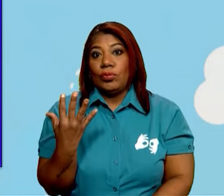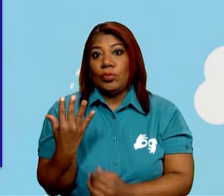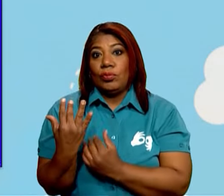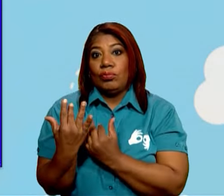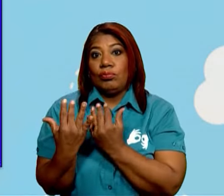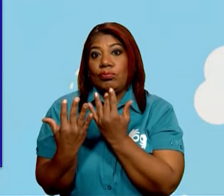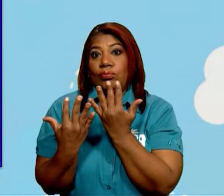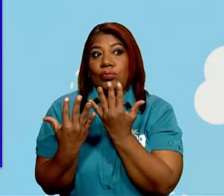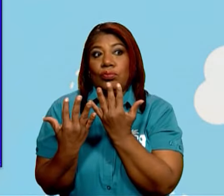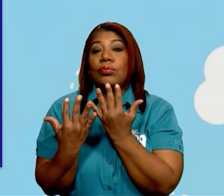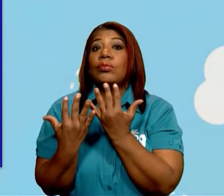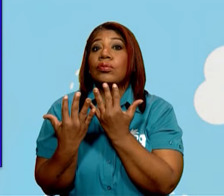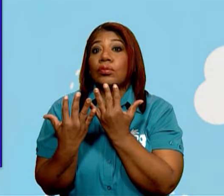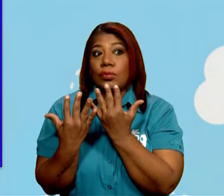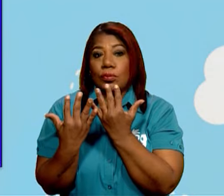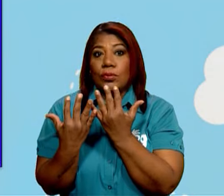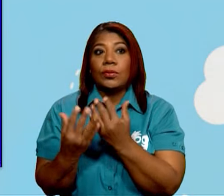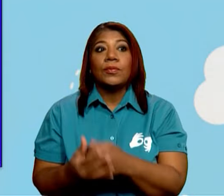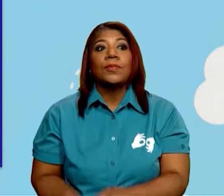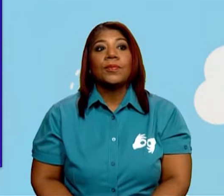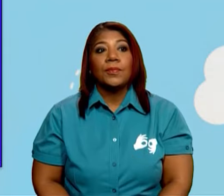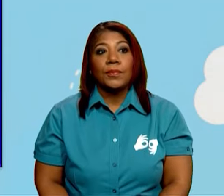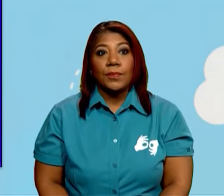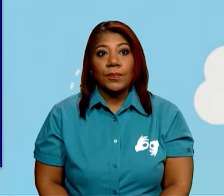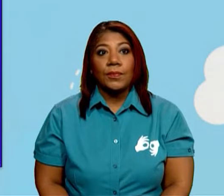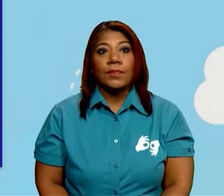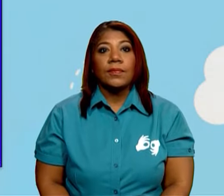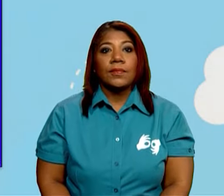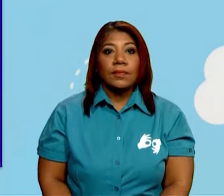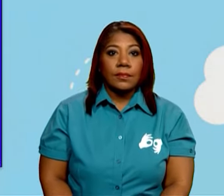la plantita o la hierba. Ok.